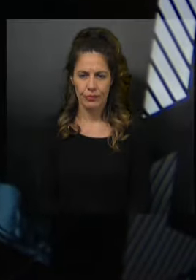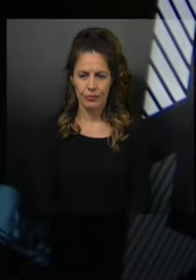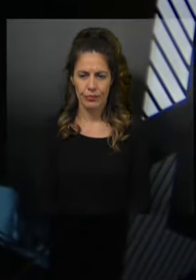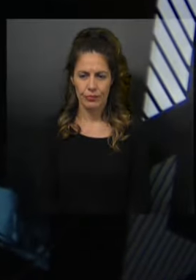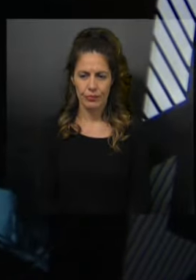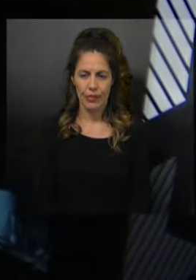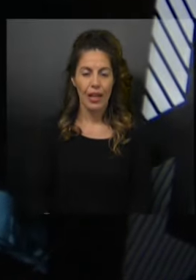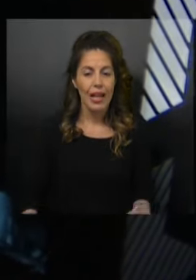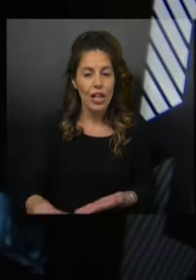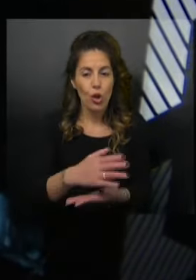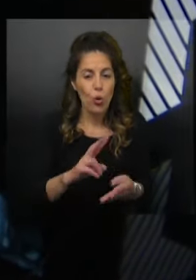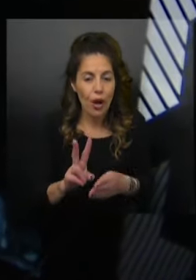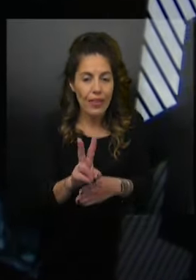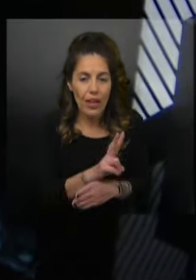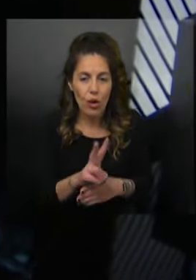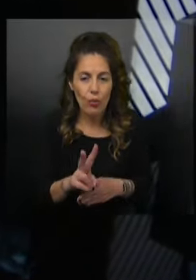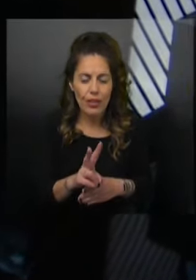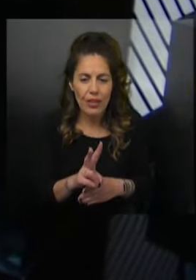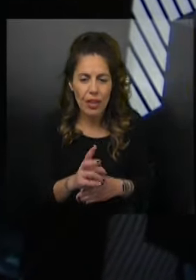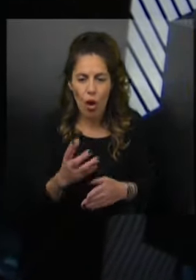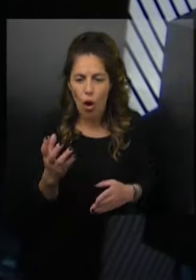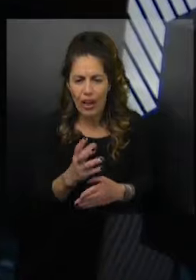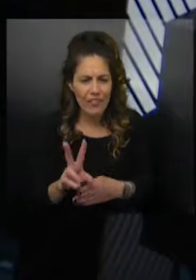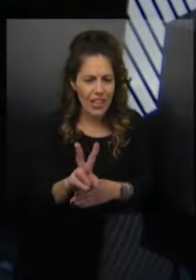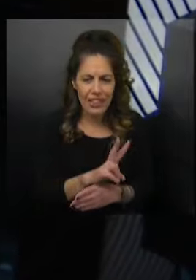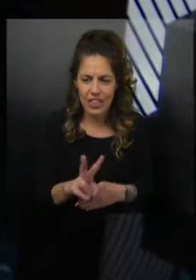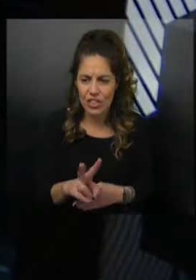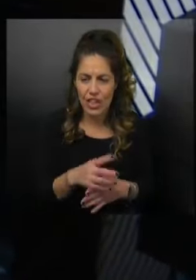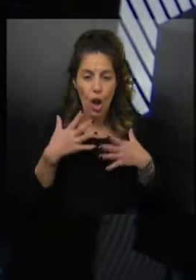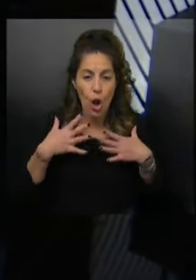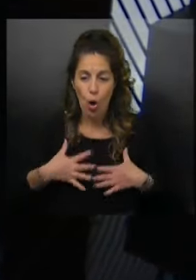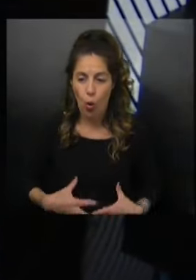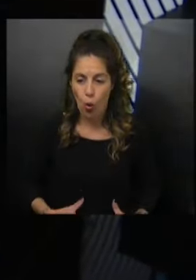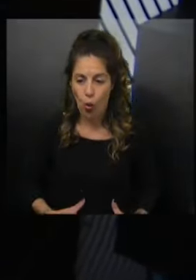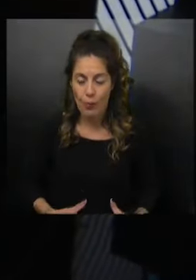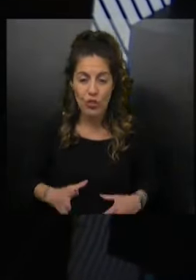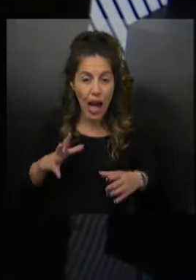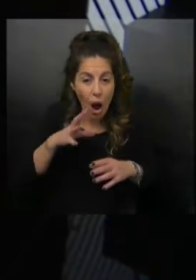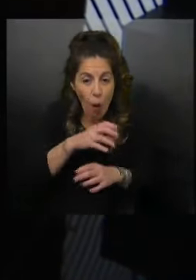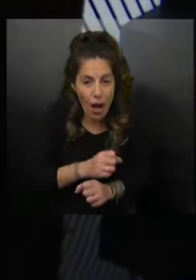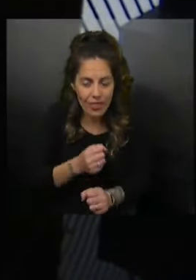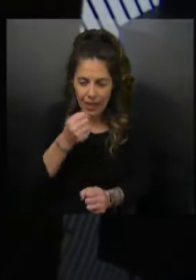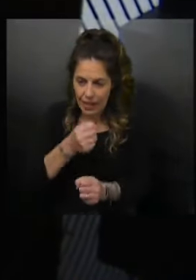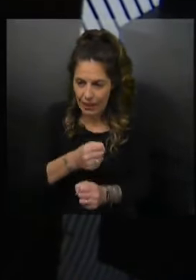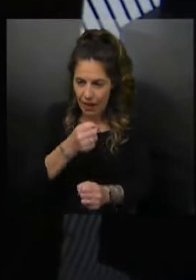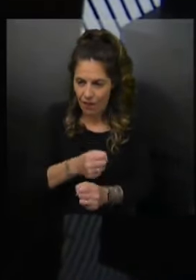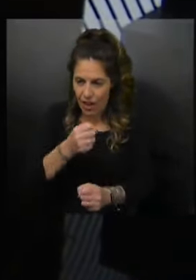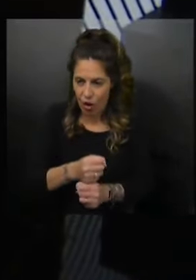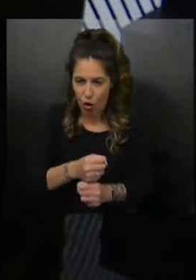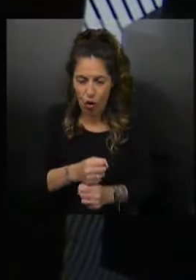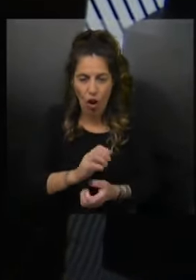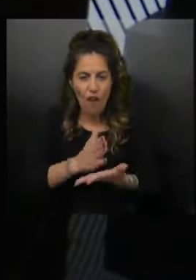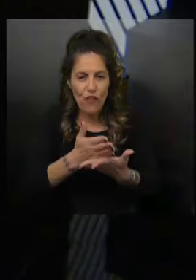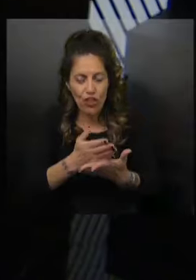en las trincheras ridículas trincheras los cuerpos aguantan la tarea fronteras